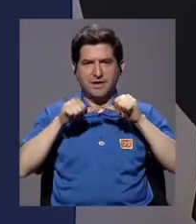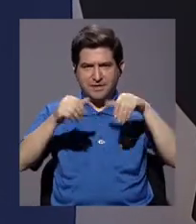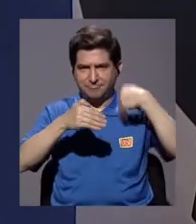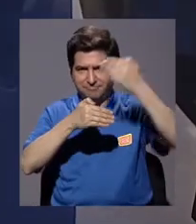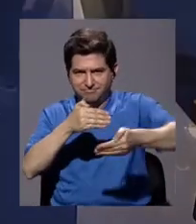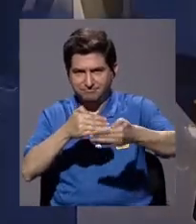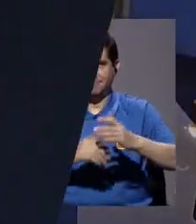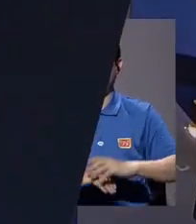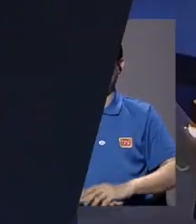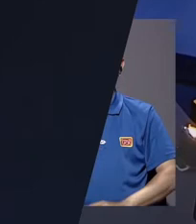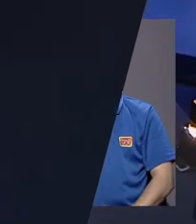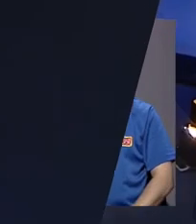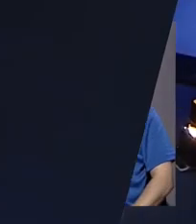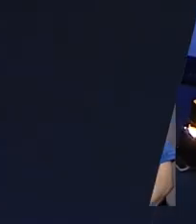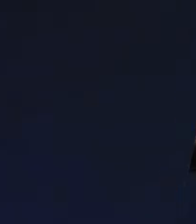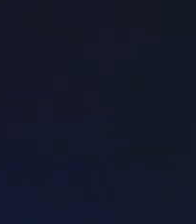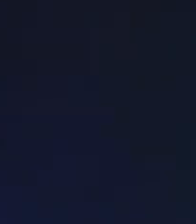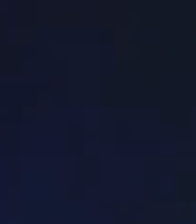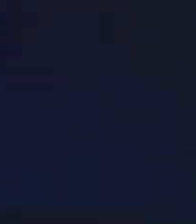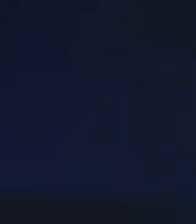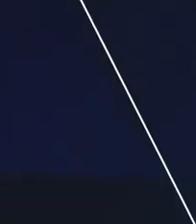volvemos.